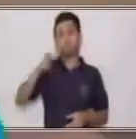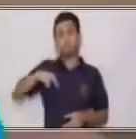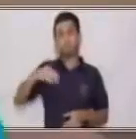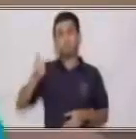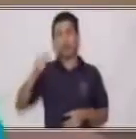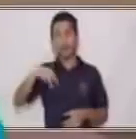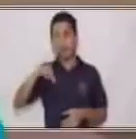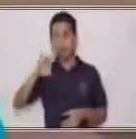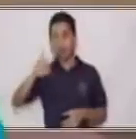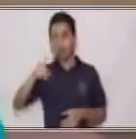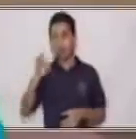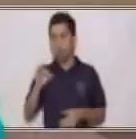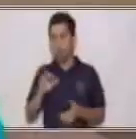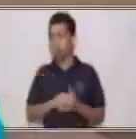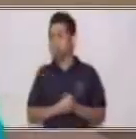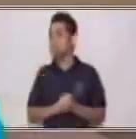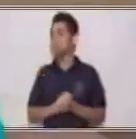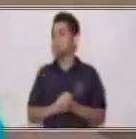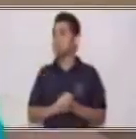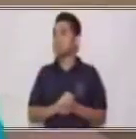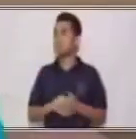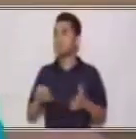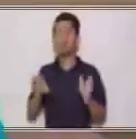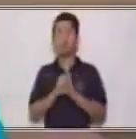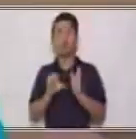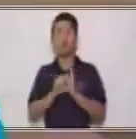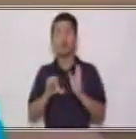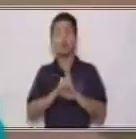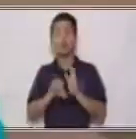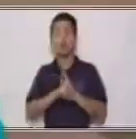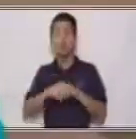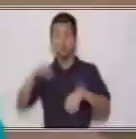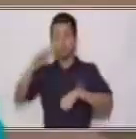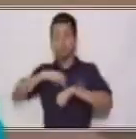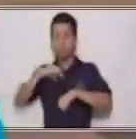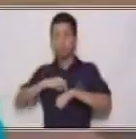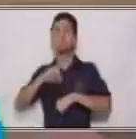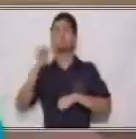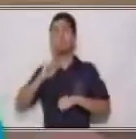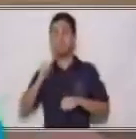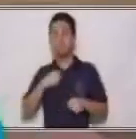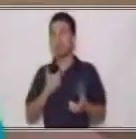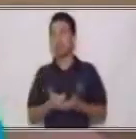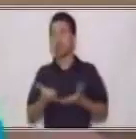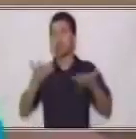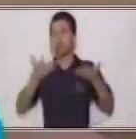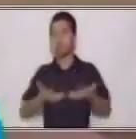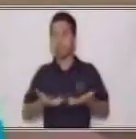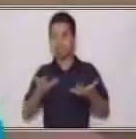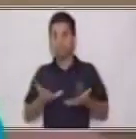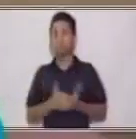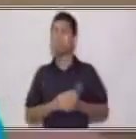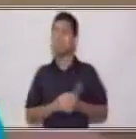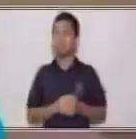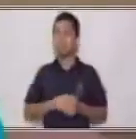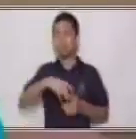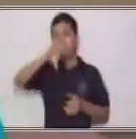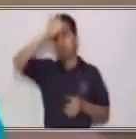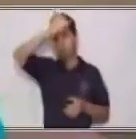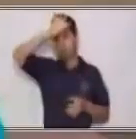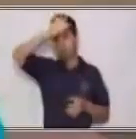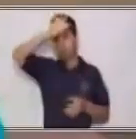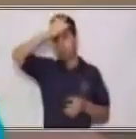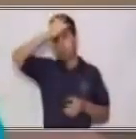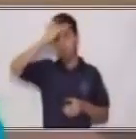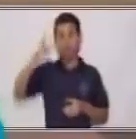Una papa, ¿cómo se compra? ¿Por peso o por unidad? Por peso. Muy bien. Una brócoli,